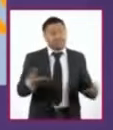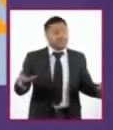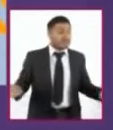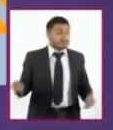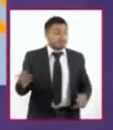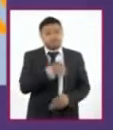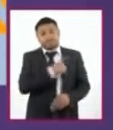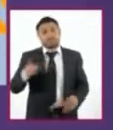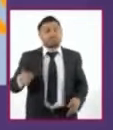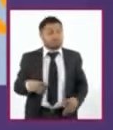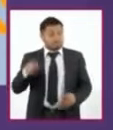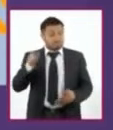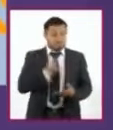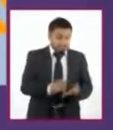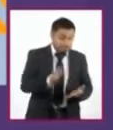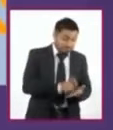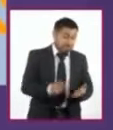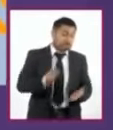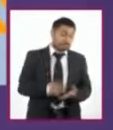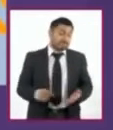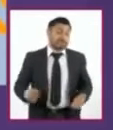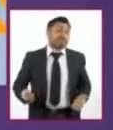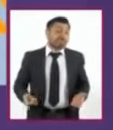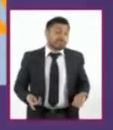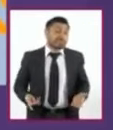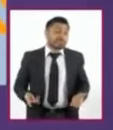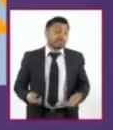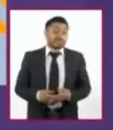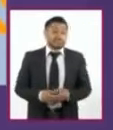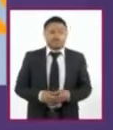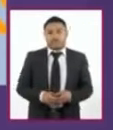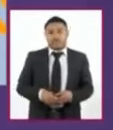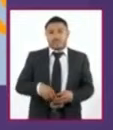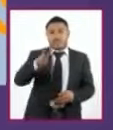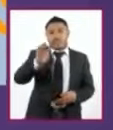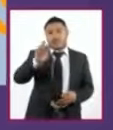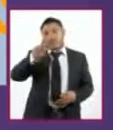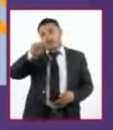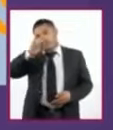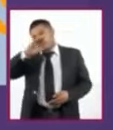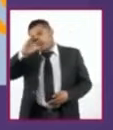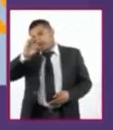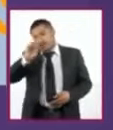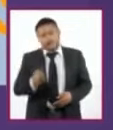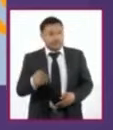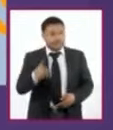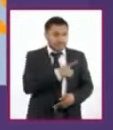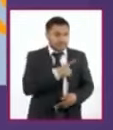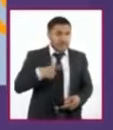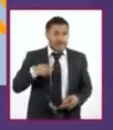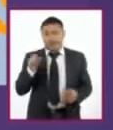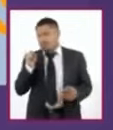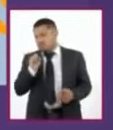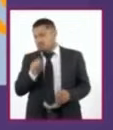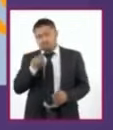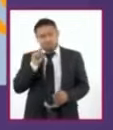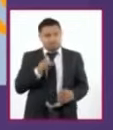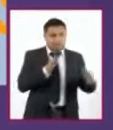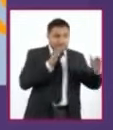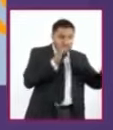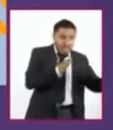debe considerarse lo siguiente. Los vértices de ambas figuras deben estar a la misma distancia del eje